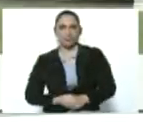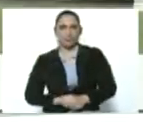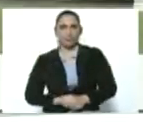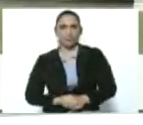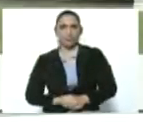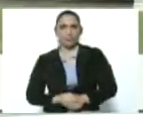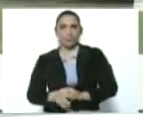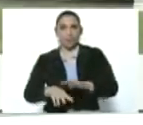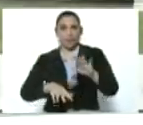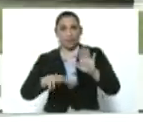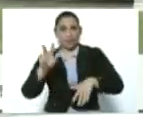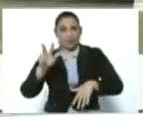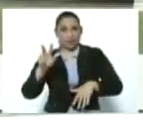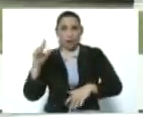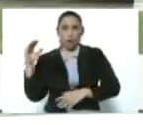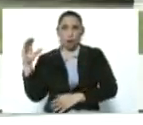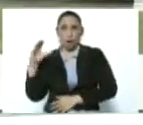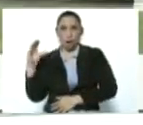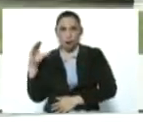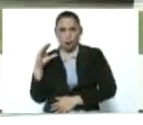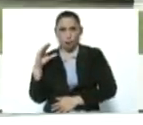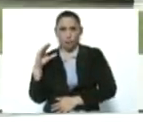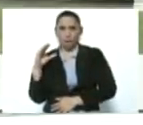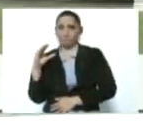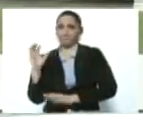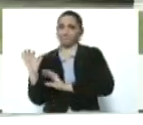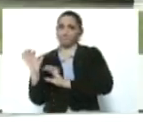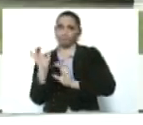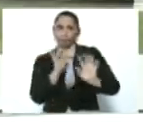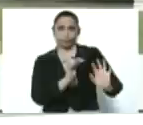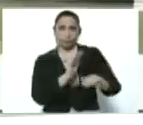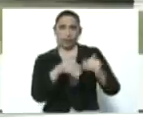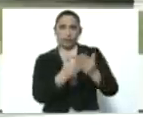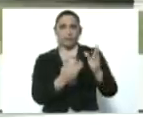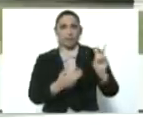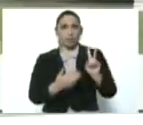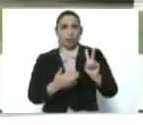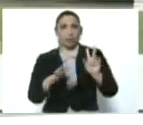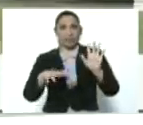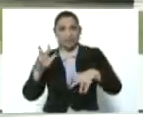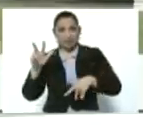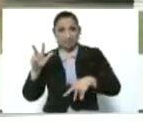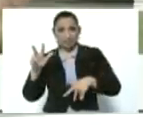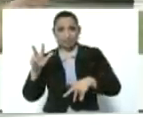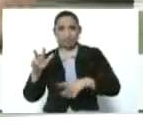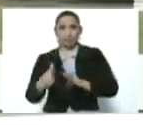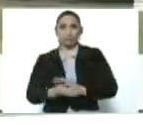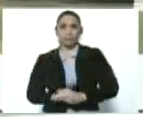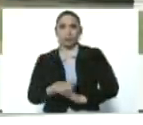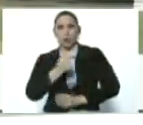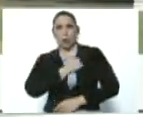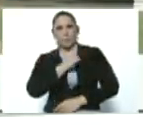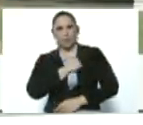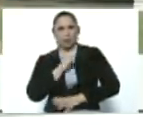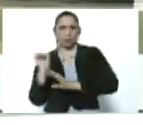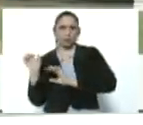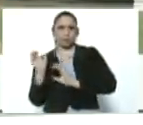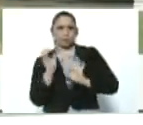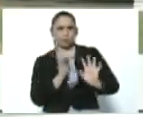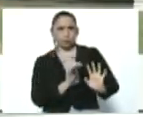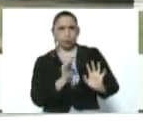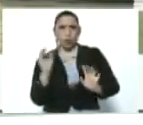13 de colombia directo directo de colombia de compatriotas que han venido de